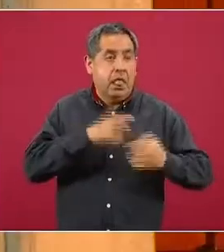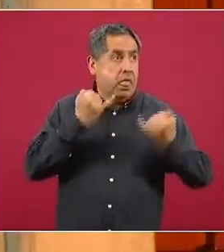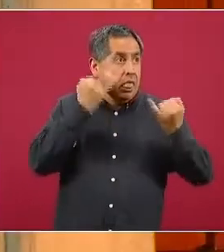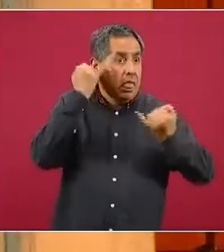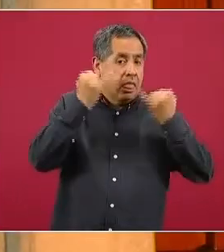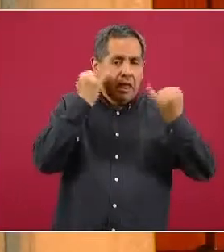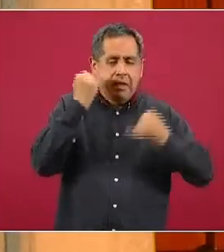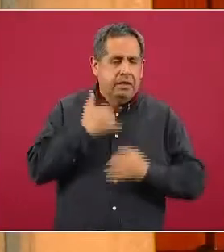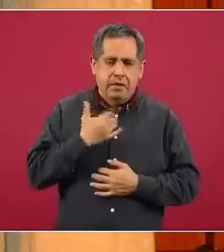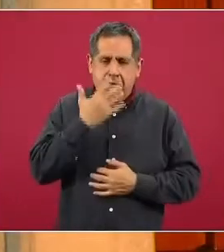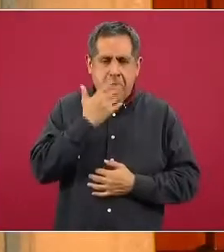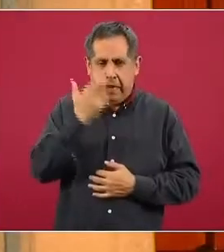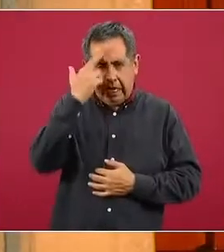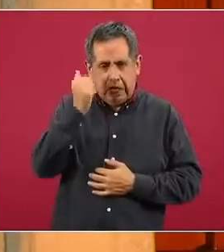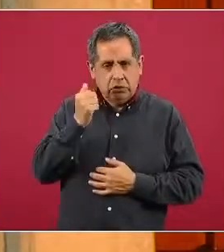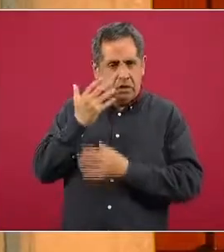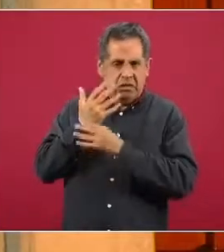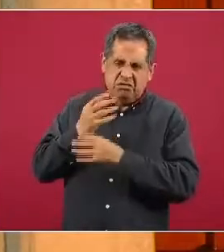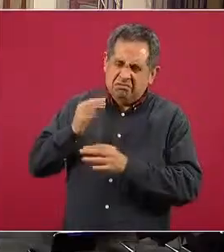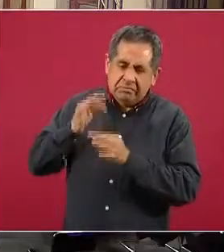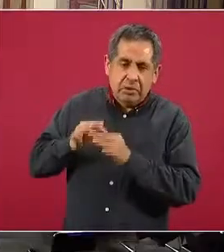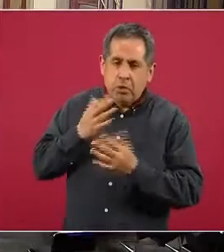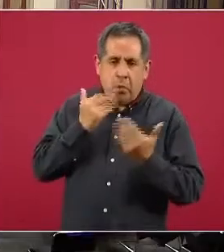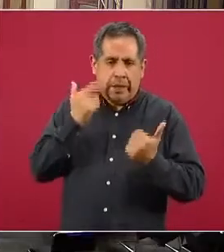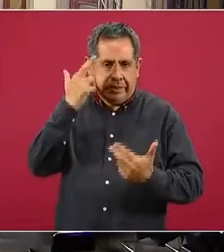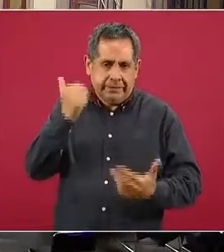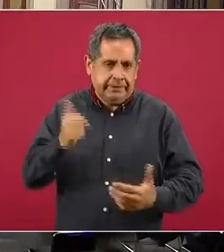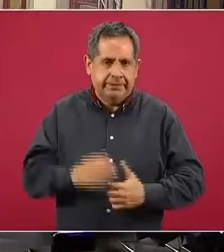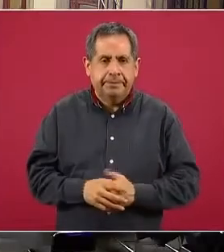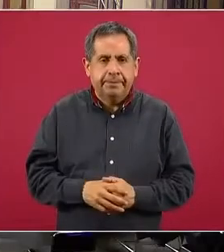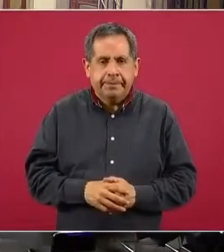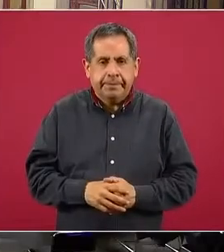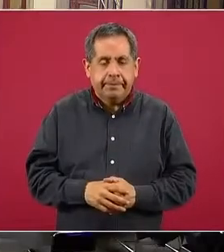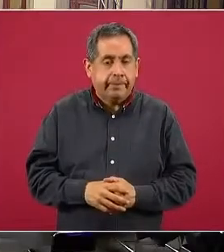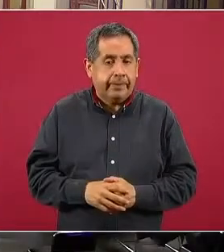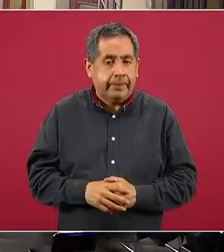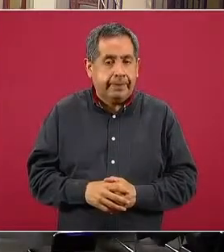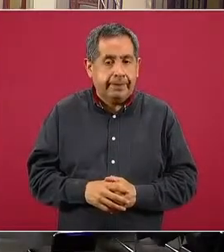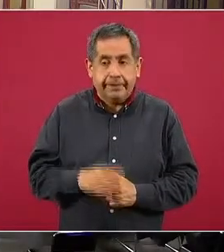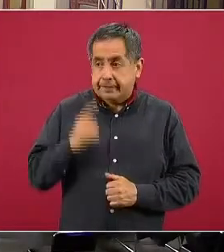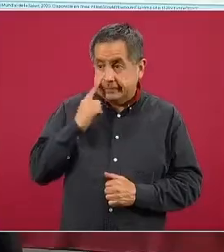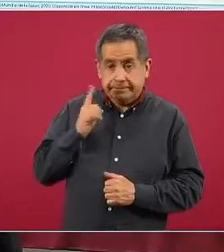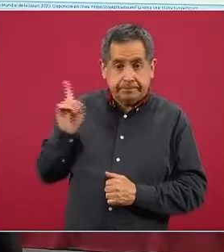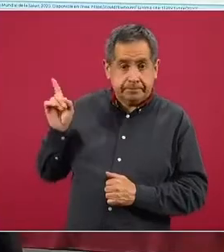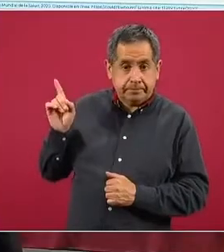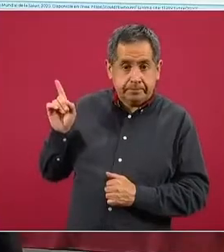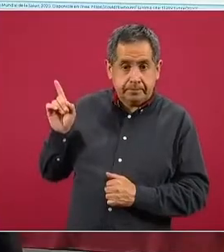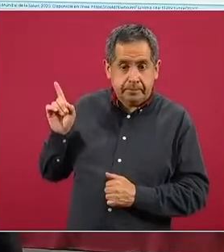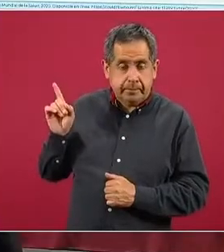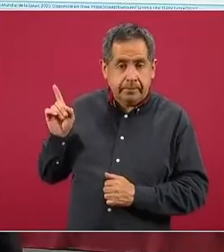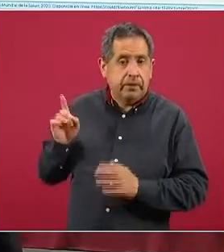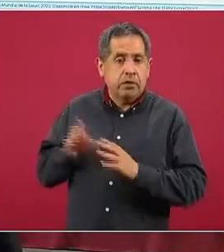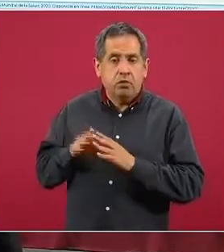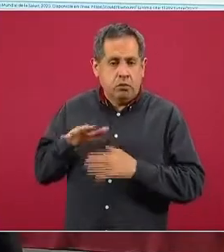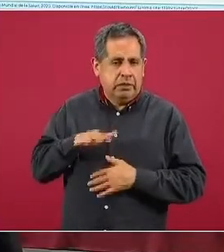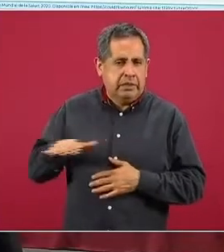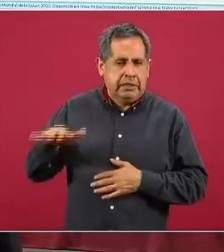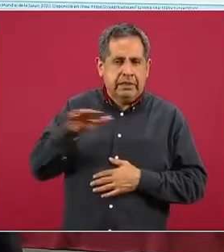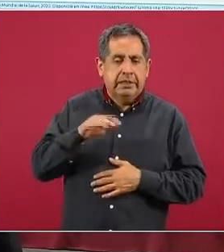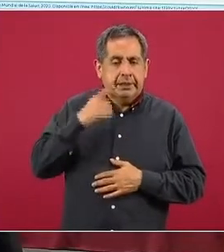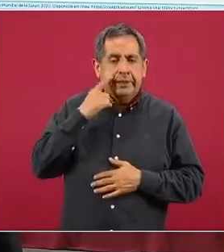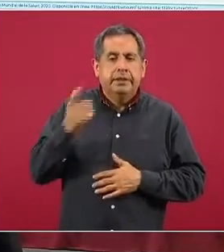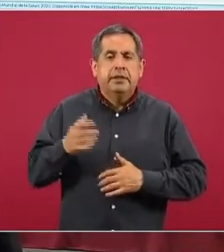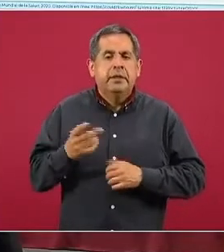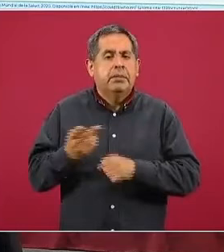un fundamento científico claro. Aquí lo que vemos es la curva epidémica de la región en su